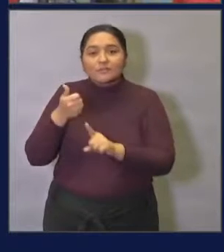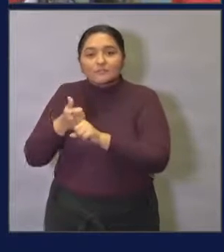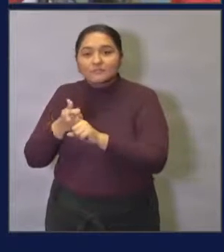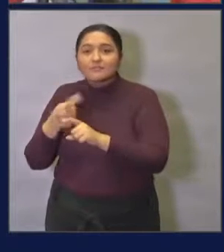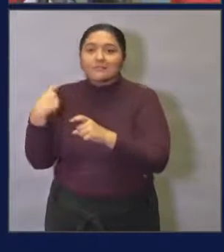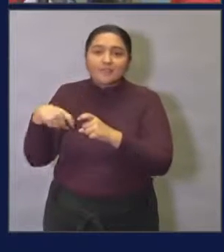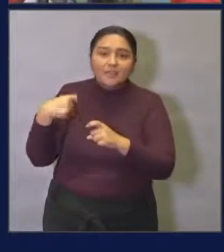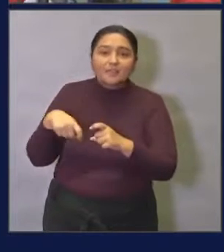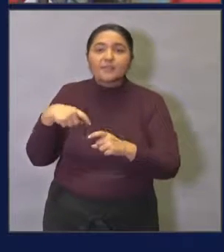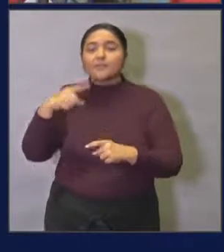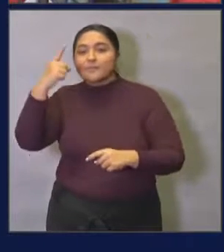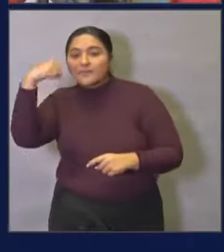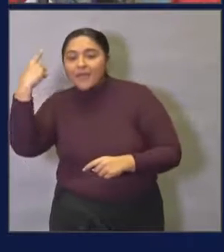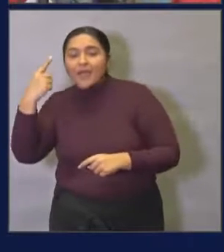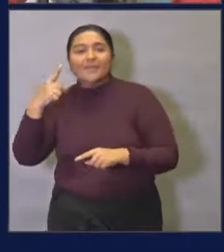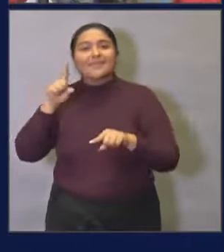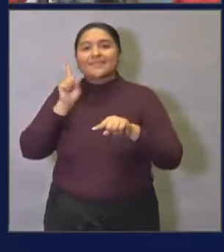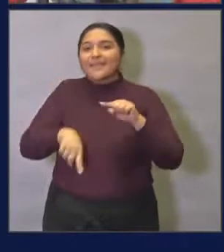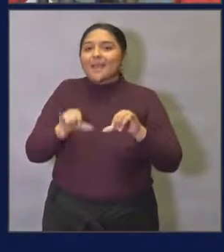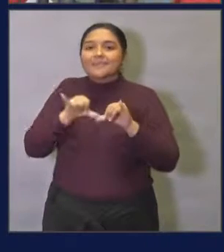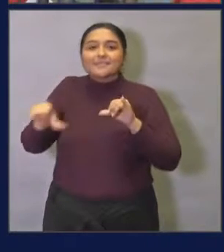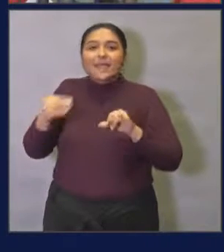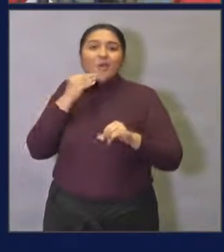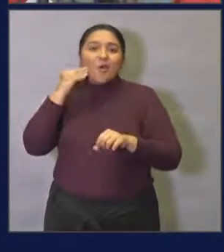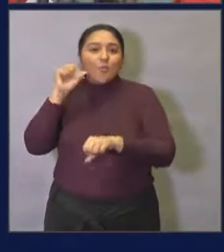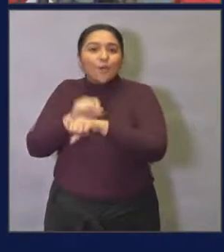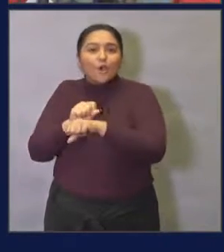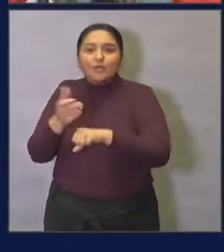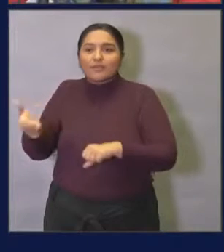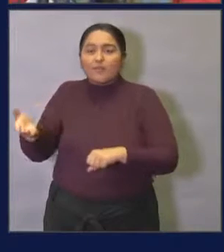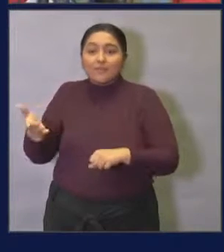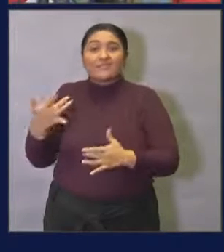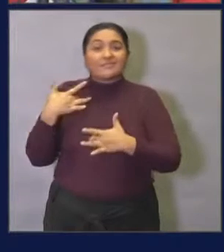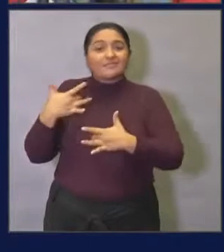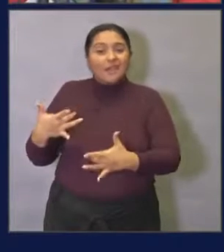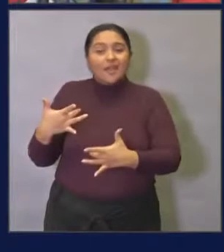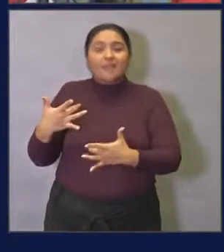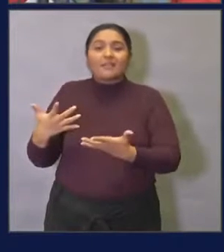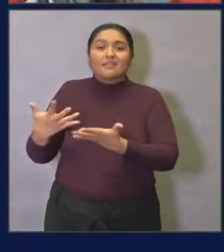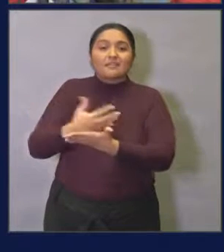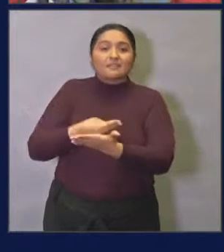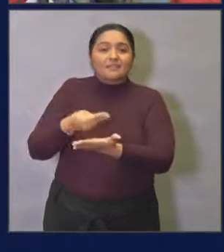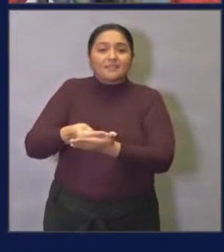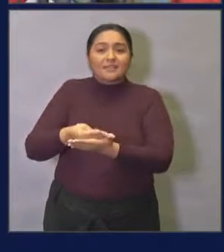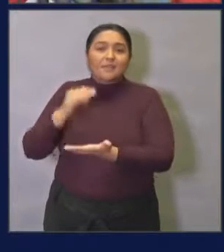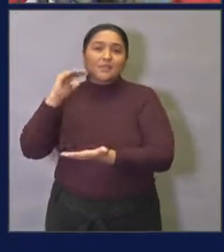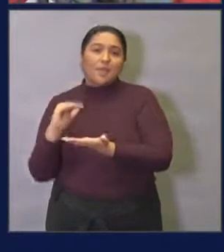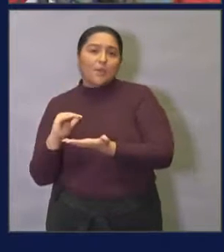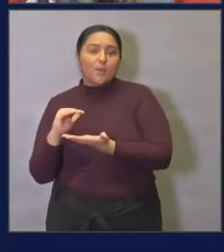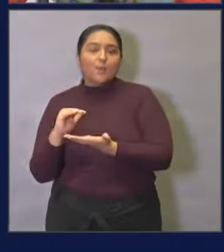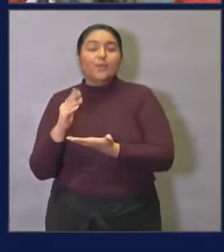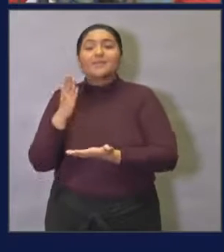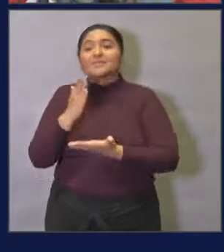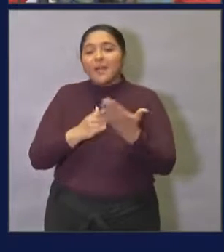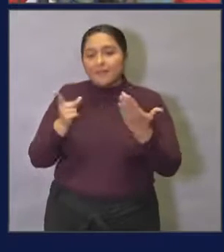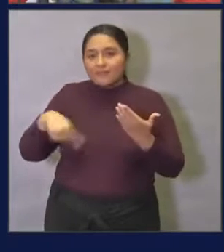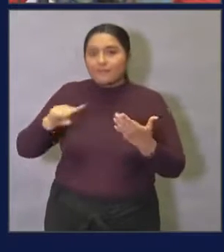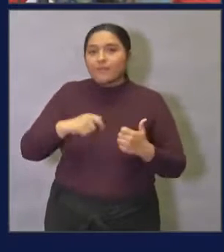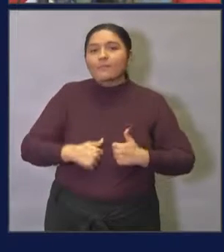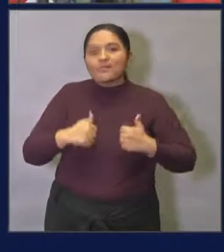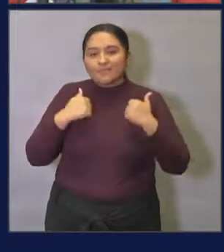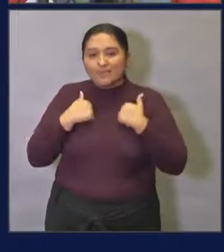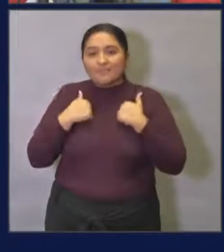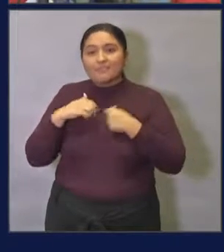Muchos tienen empleos con salarios bajos y algunos de ellos viven en vecindarios con escasos